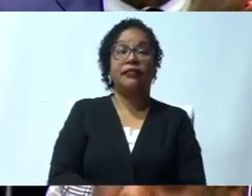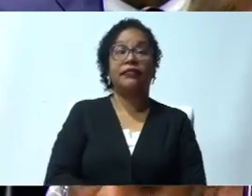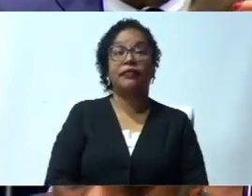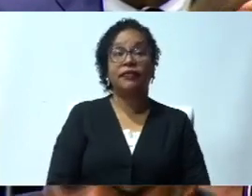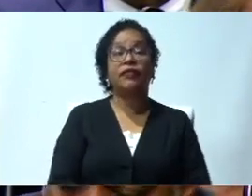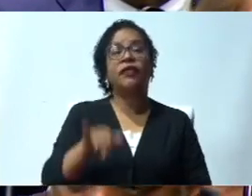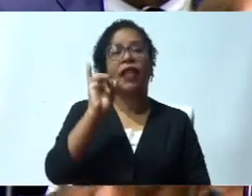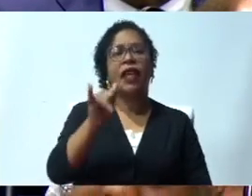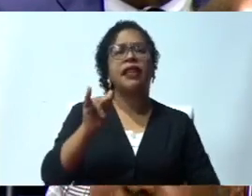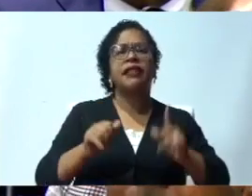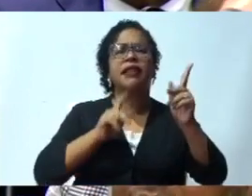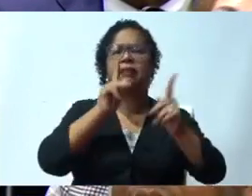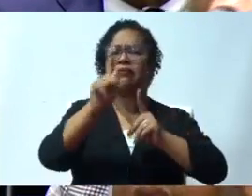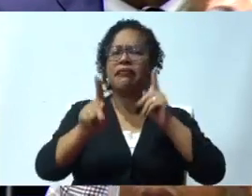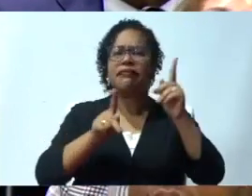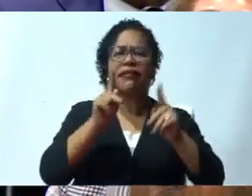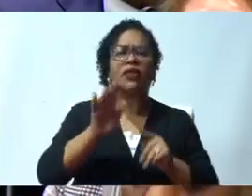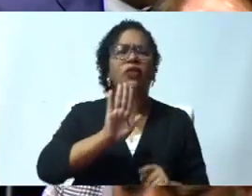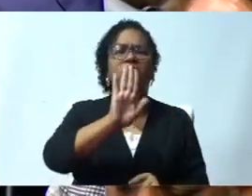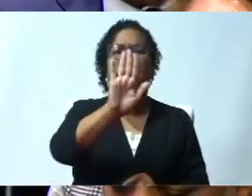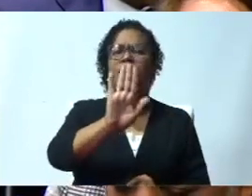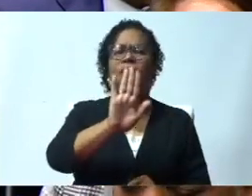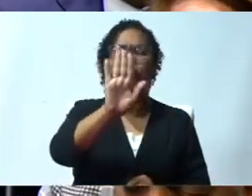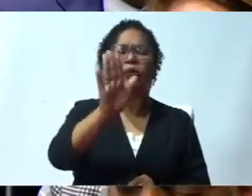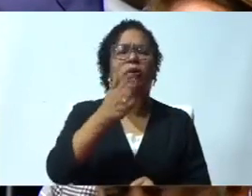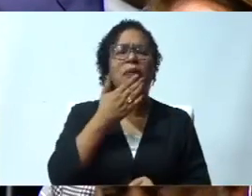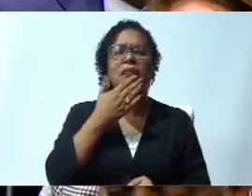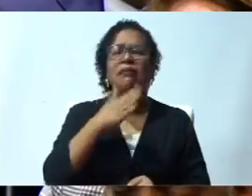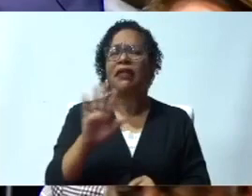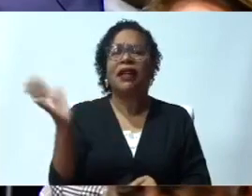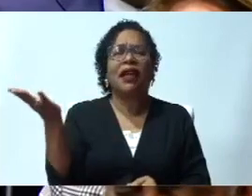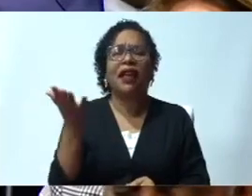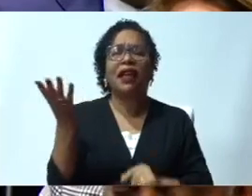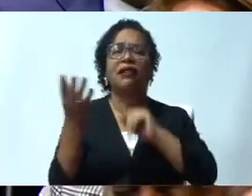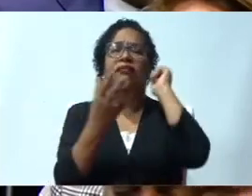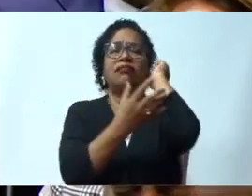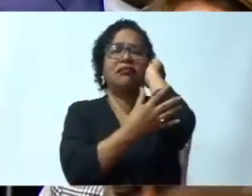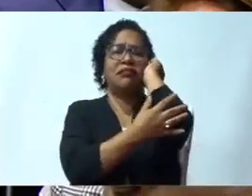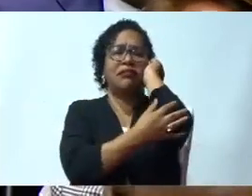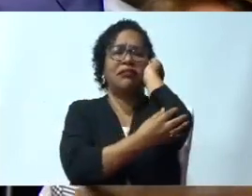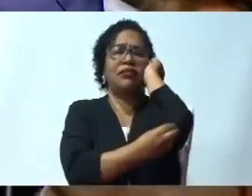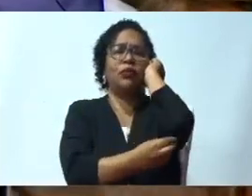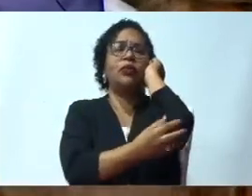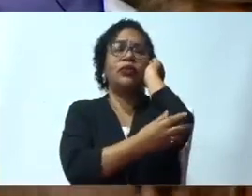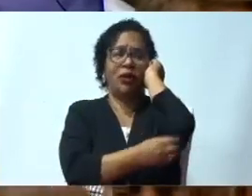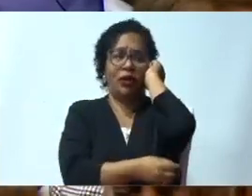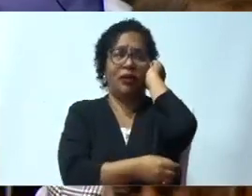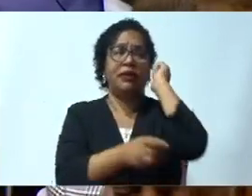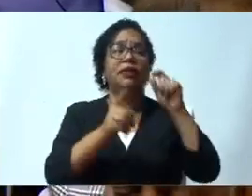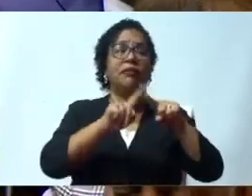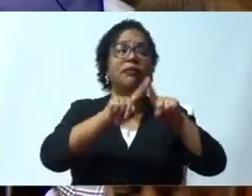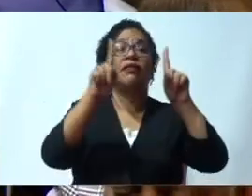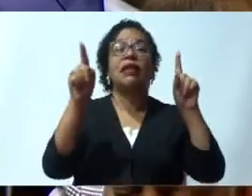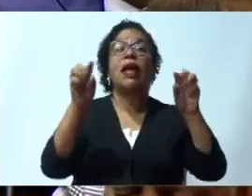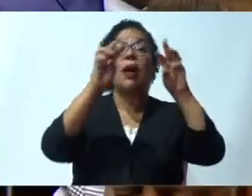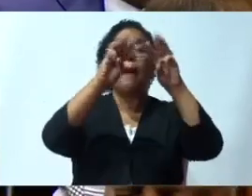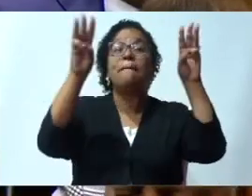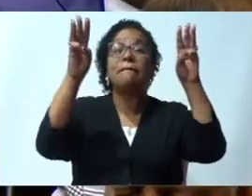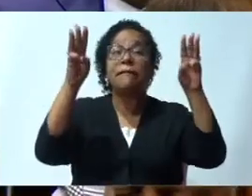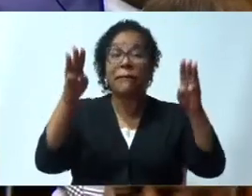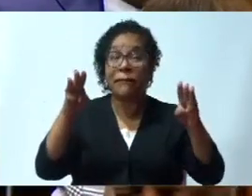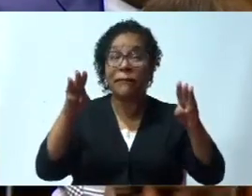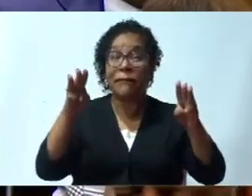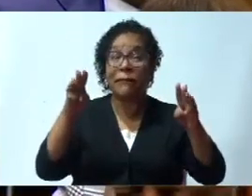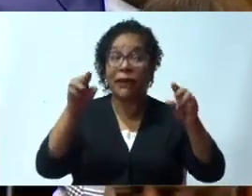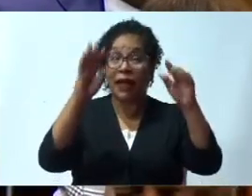tiene es ser pobre. Pero el Ministerio de la Vivienda fue creado para que los pobres puedan